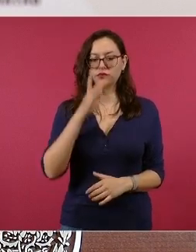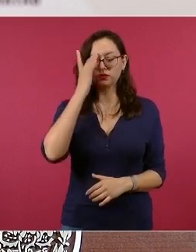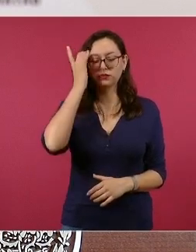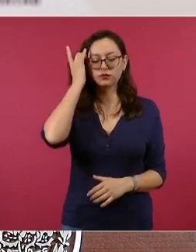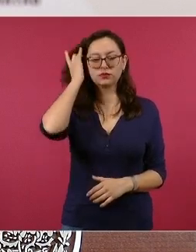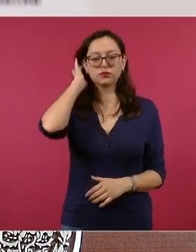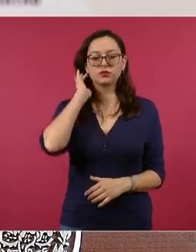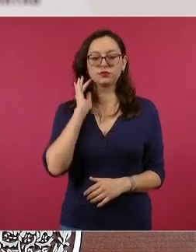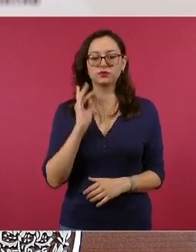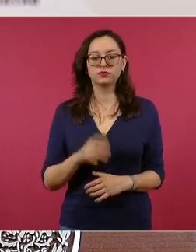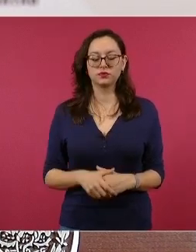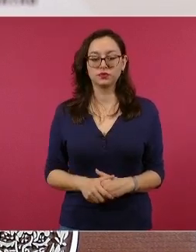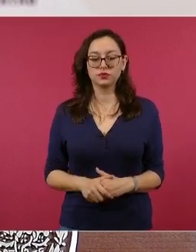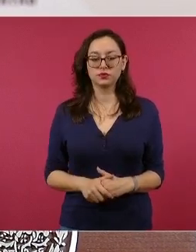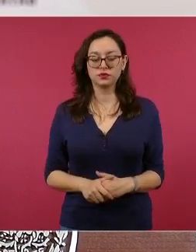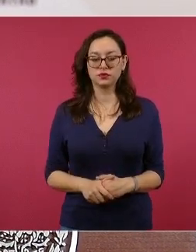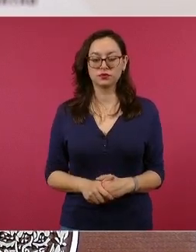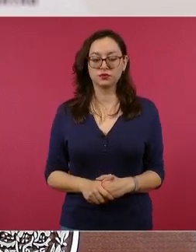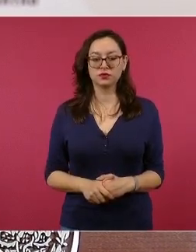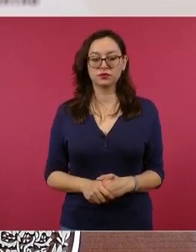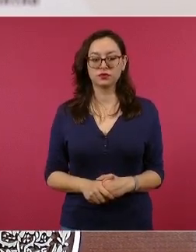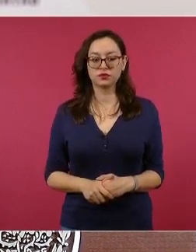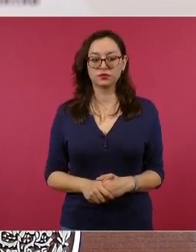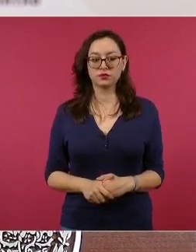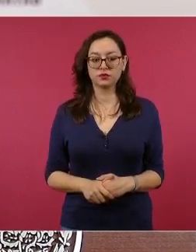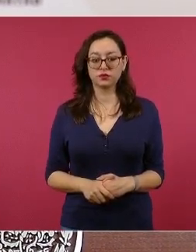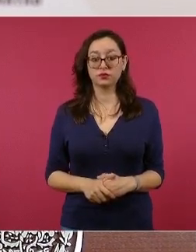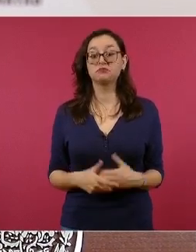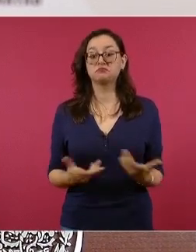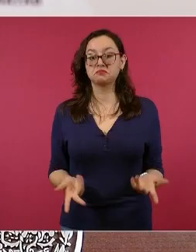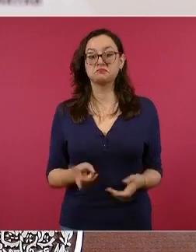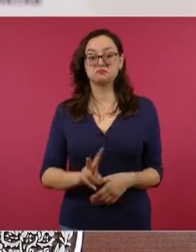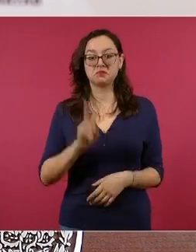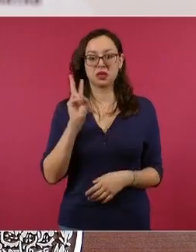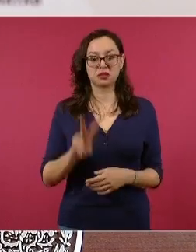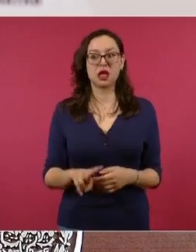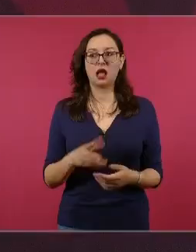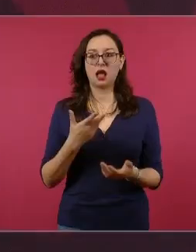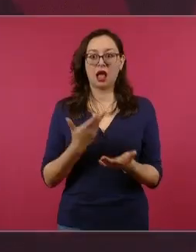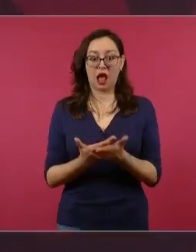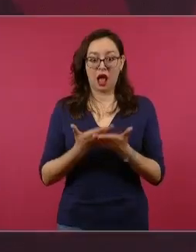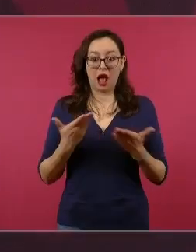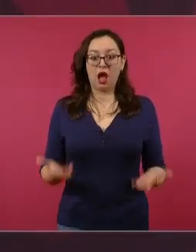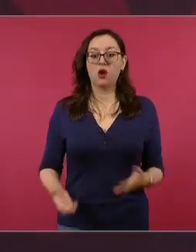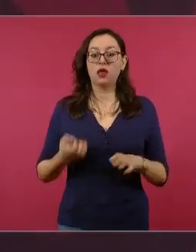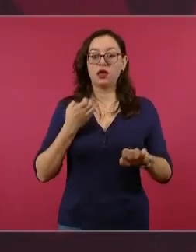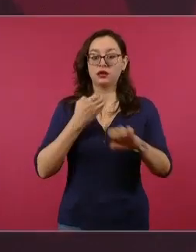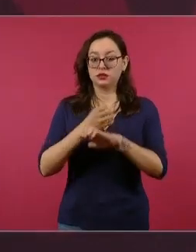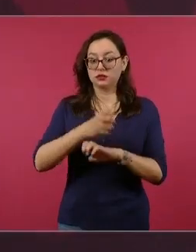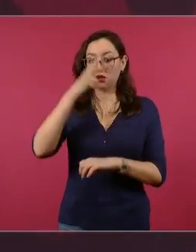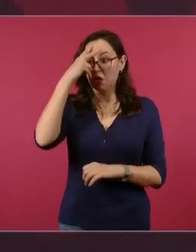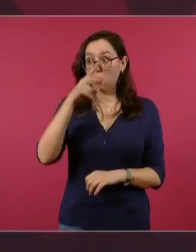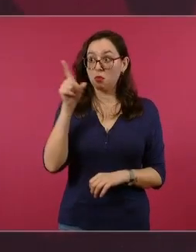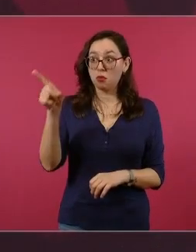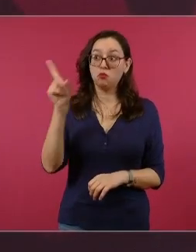una dicha el que gobierne en el Estado de México la maestra